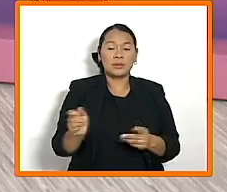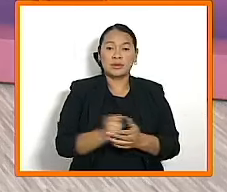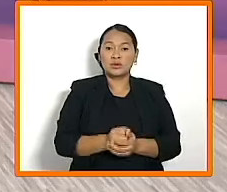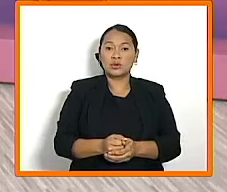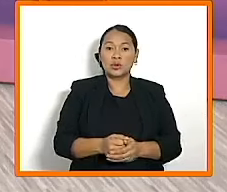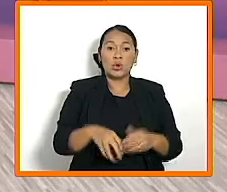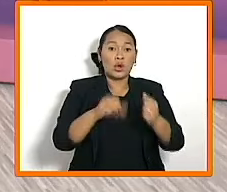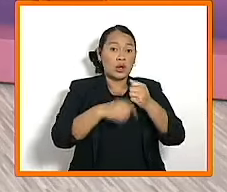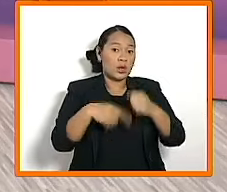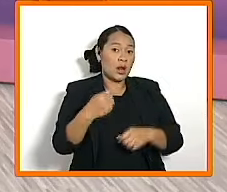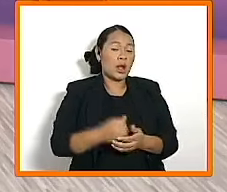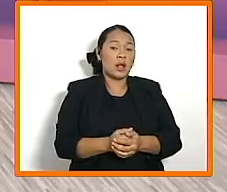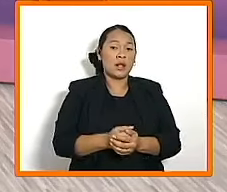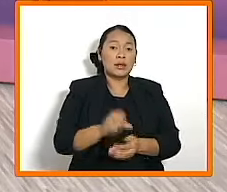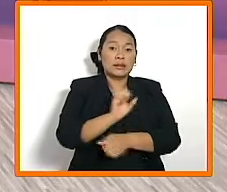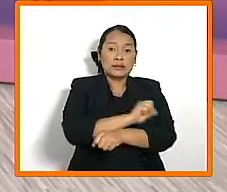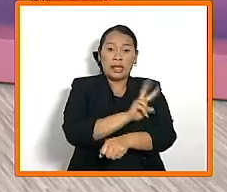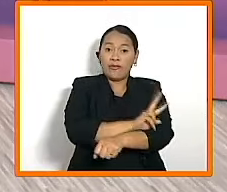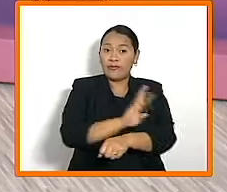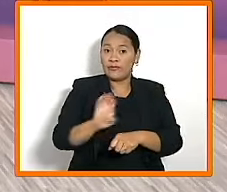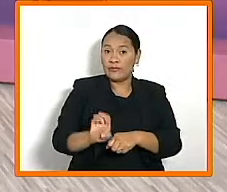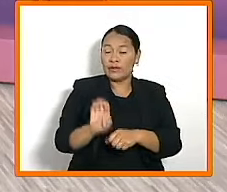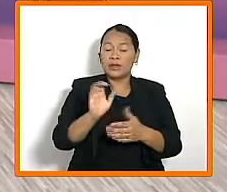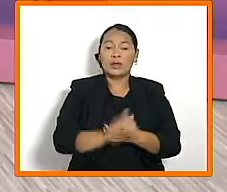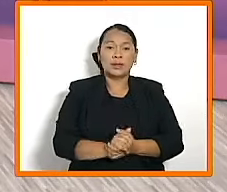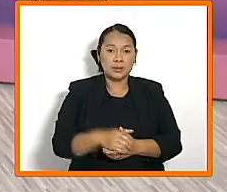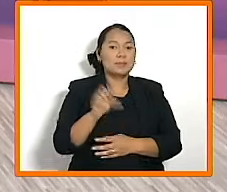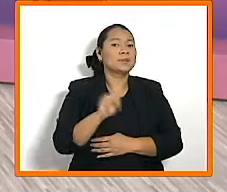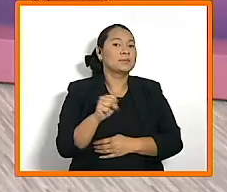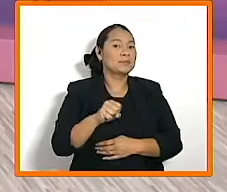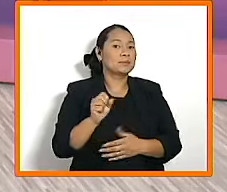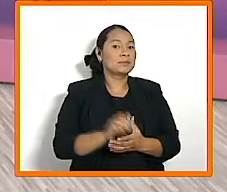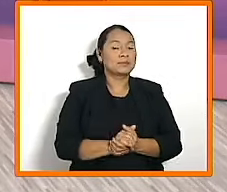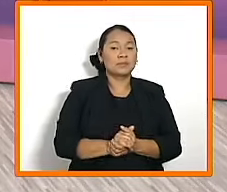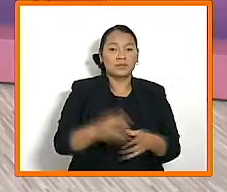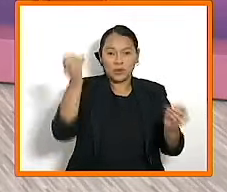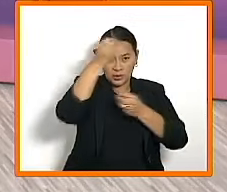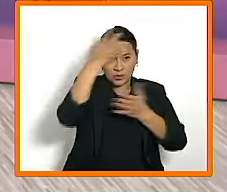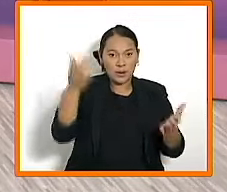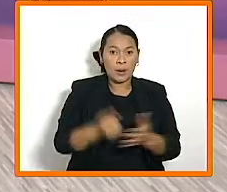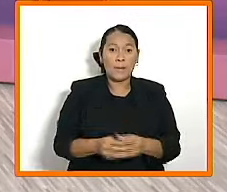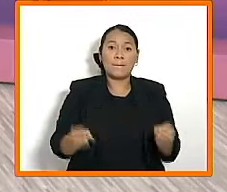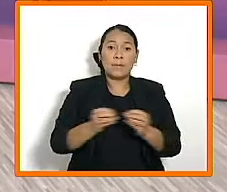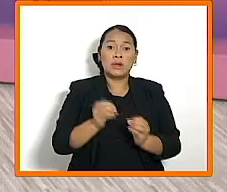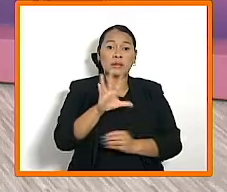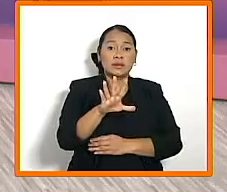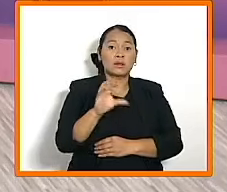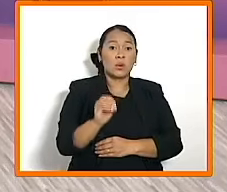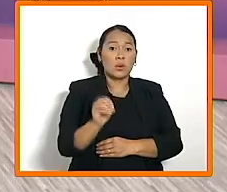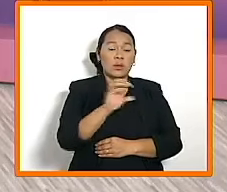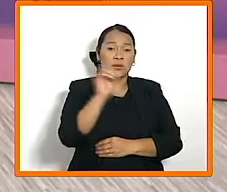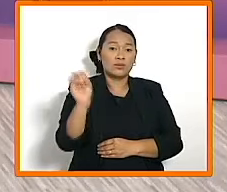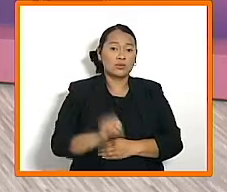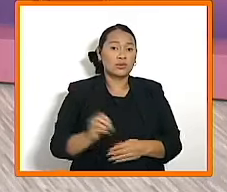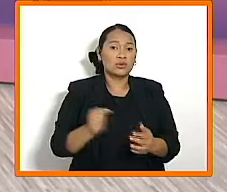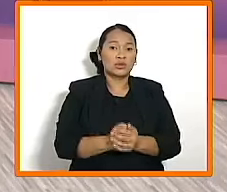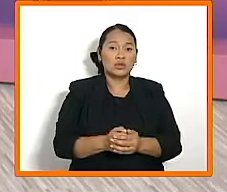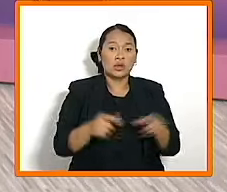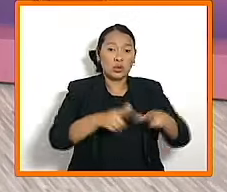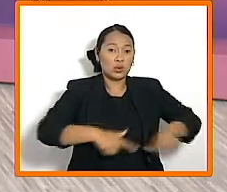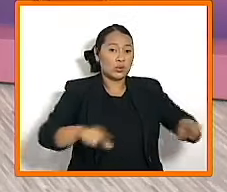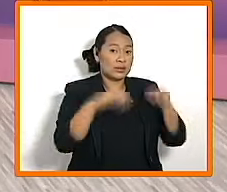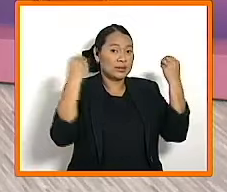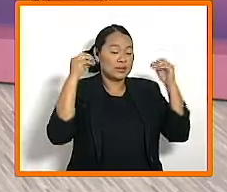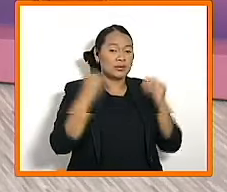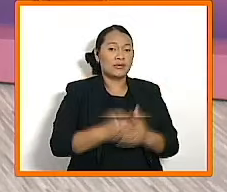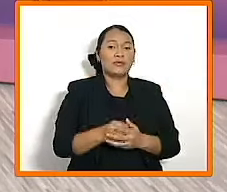trasladó hasta esta zona del país Kenia Así es Tatiana y es que quiero comentarte que más del 50% del mercado de Nacaome se incendió pero loto